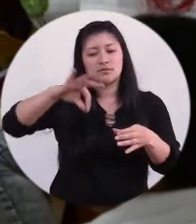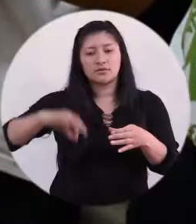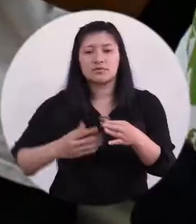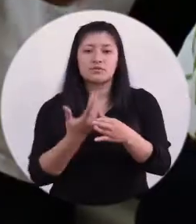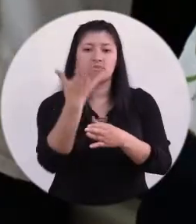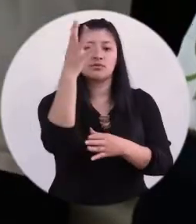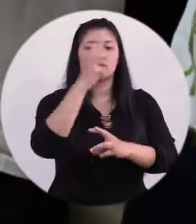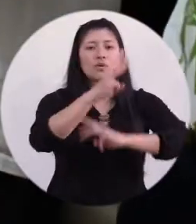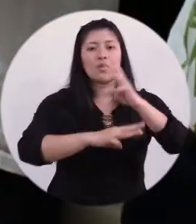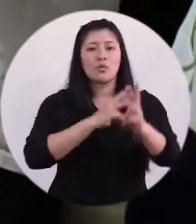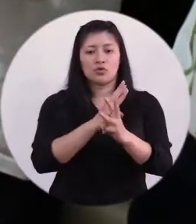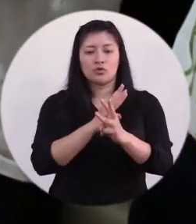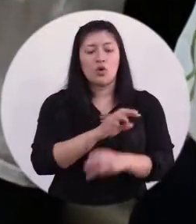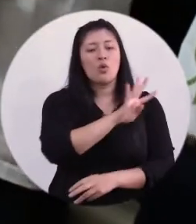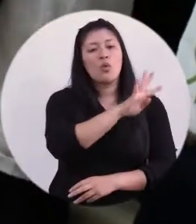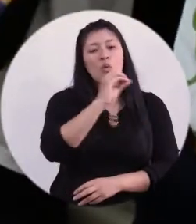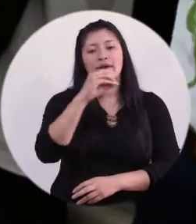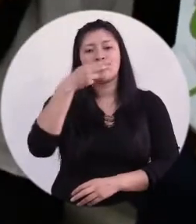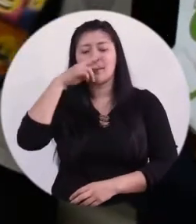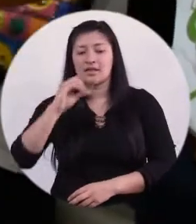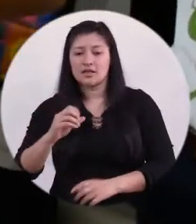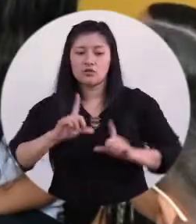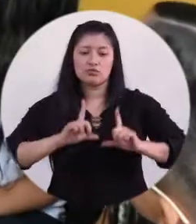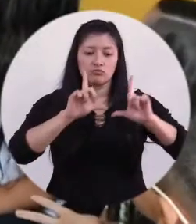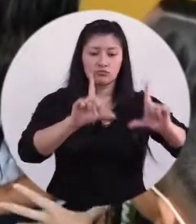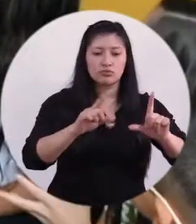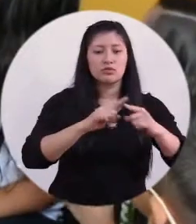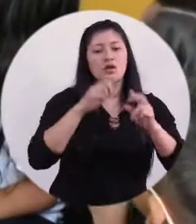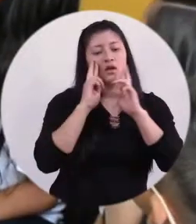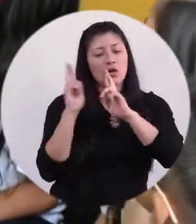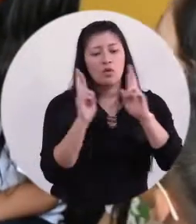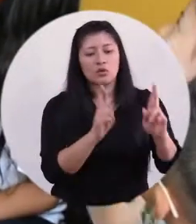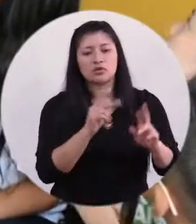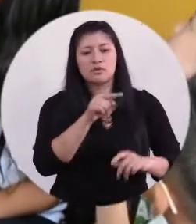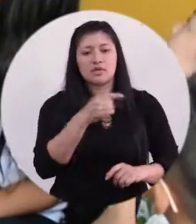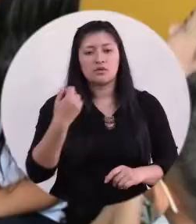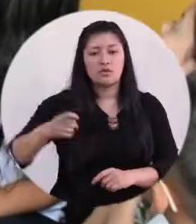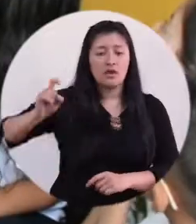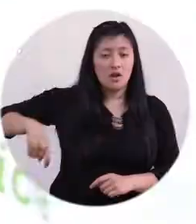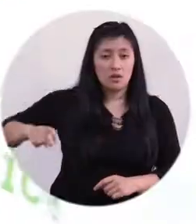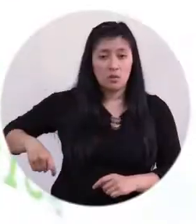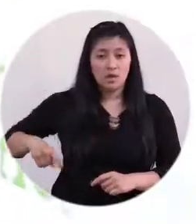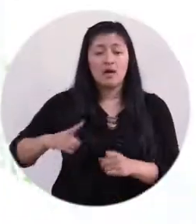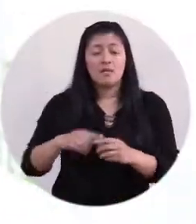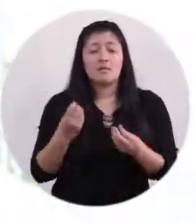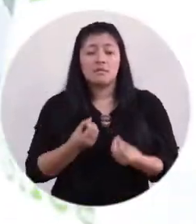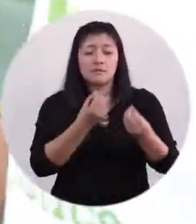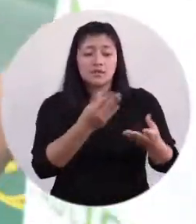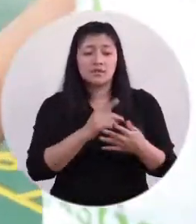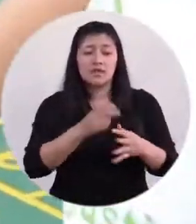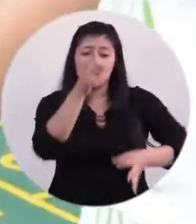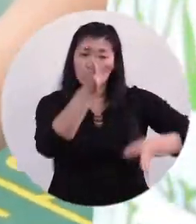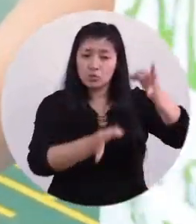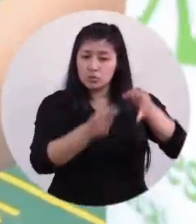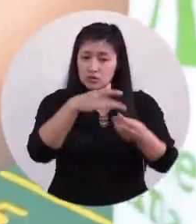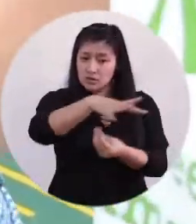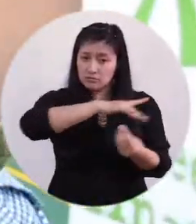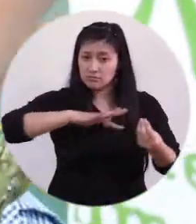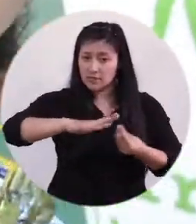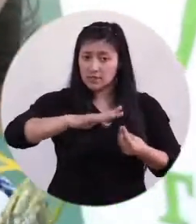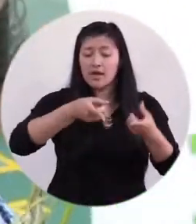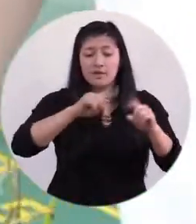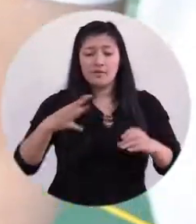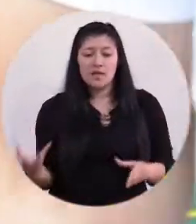siembra por el planeta en el municipio de pasto 40 niños y niñas fueron graduados y reconocidos a partir de la academia